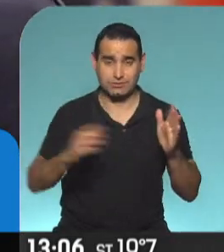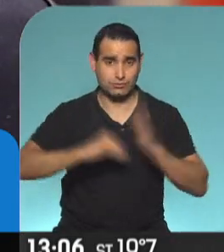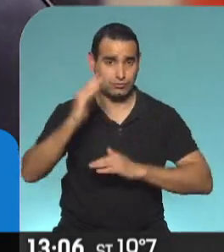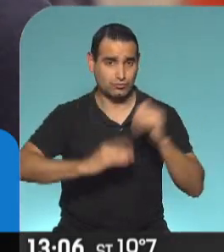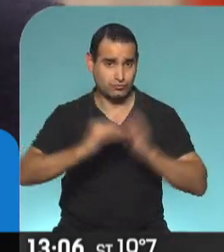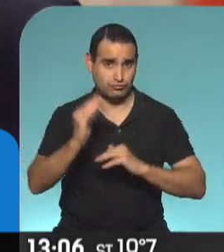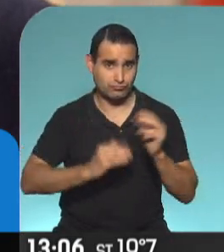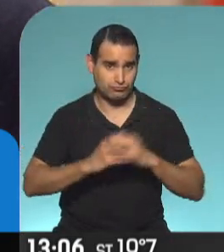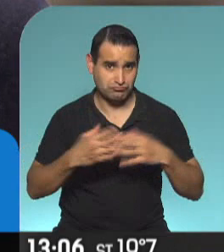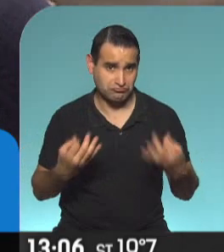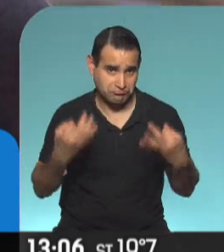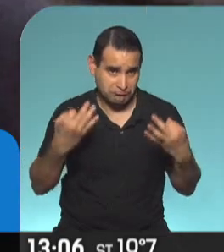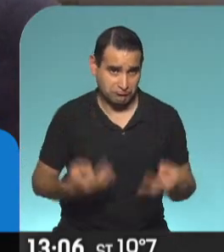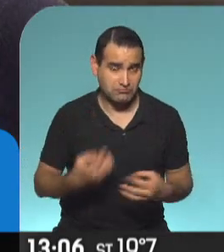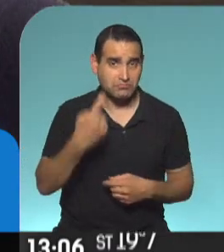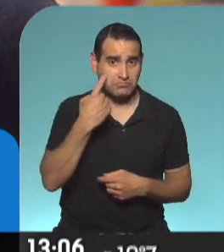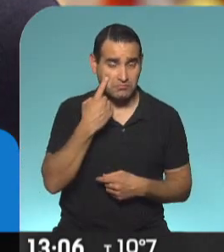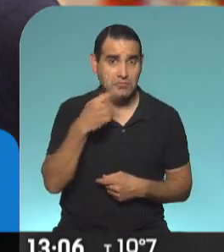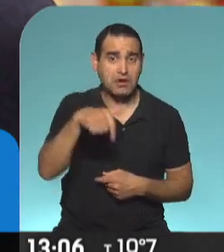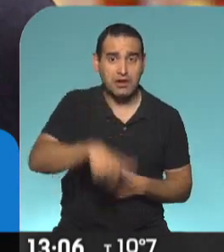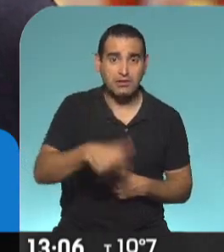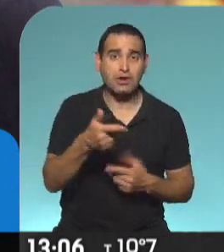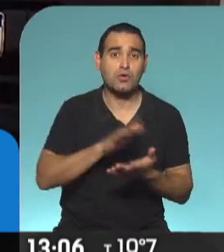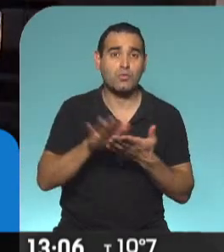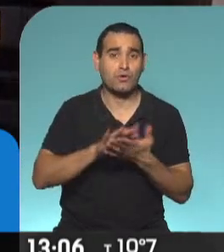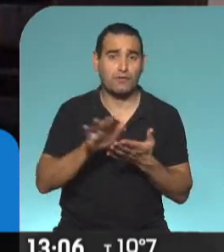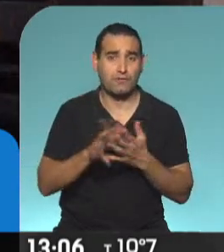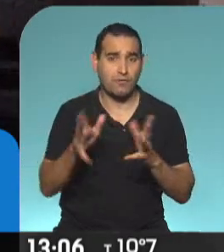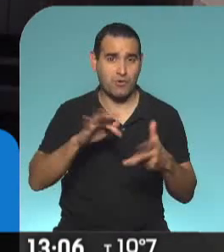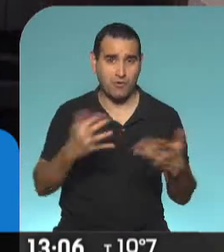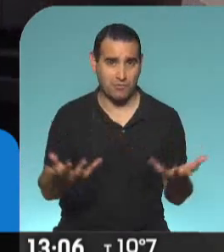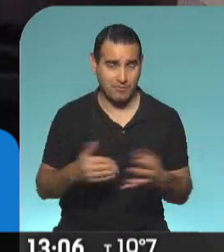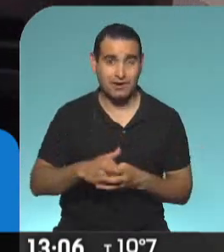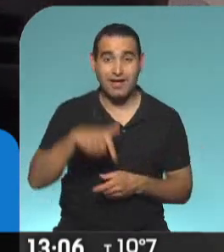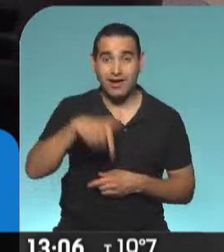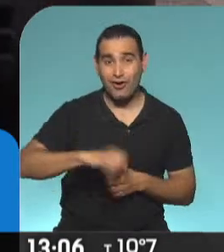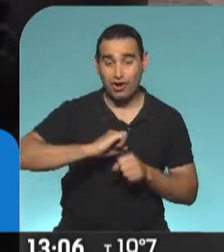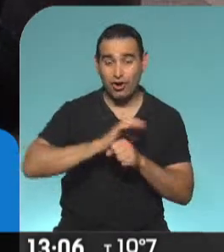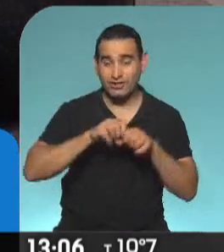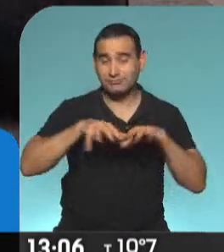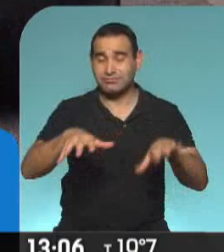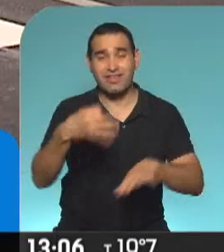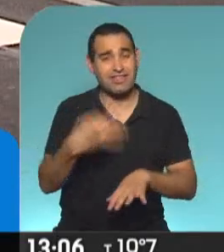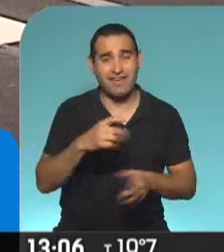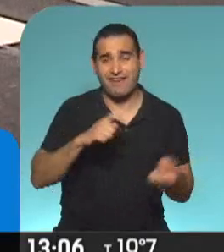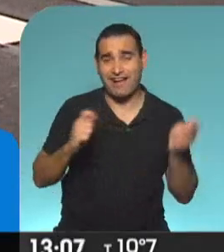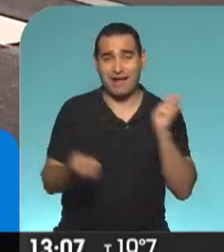llamamos en movilidad y en transporte la nueva normalidad. Esta pandemia nos impone cambios